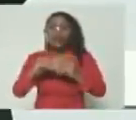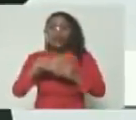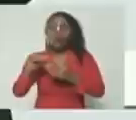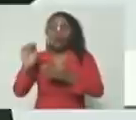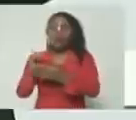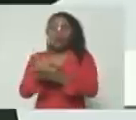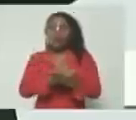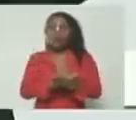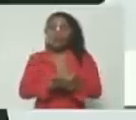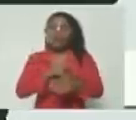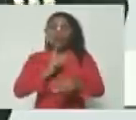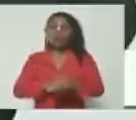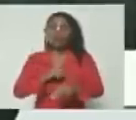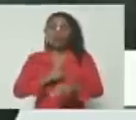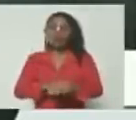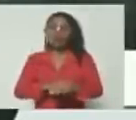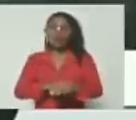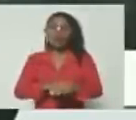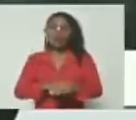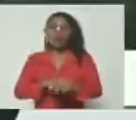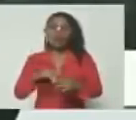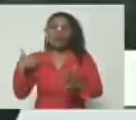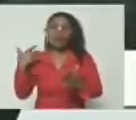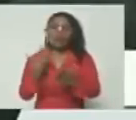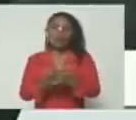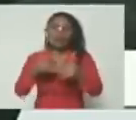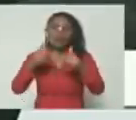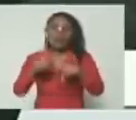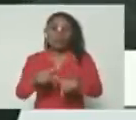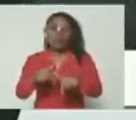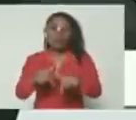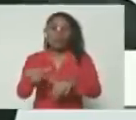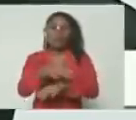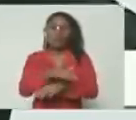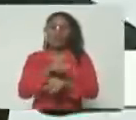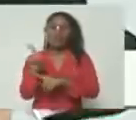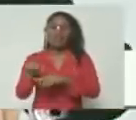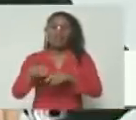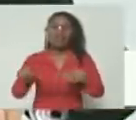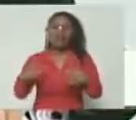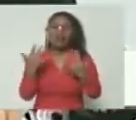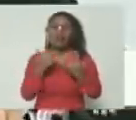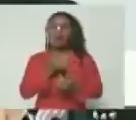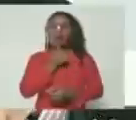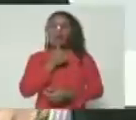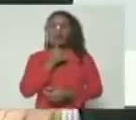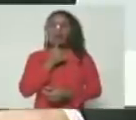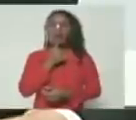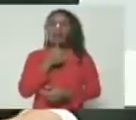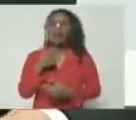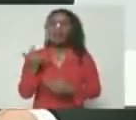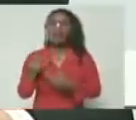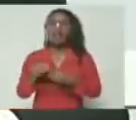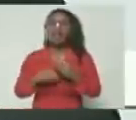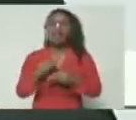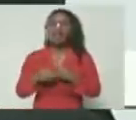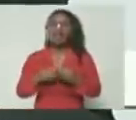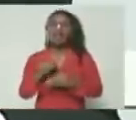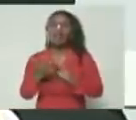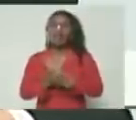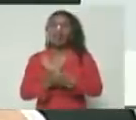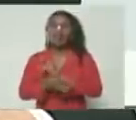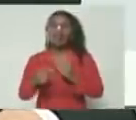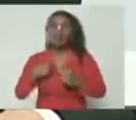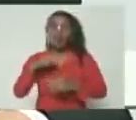desde la época del presidente fallecido hasta hoy, ¿dónde están esas tierras? ¿En manos de quién? ¿Y qué están produciendo? Y le